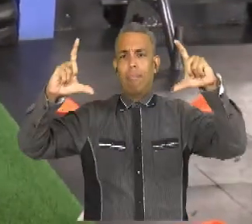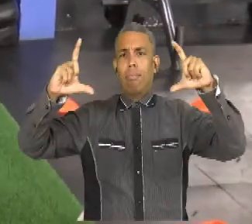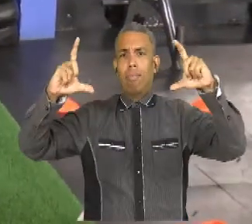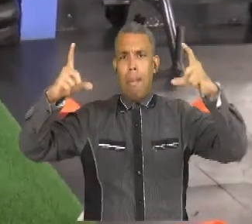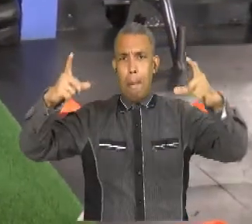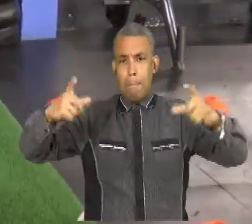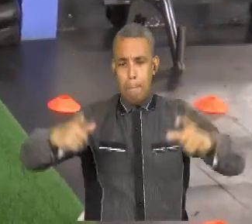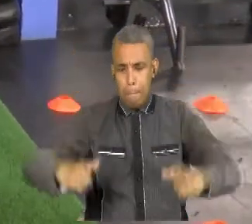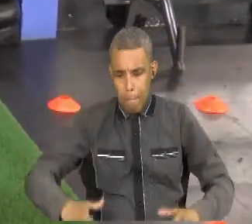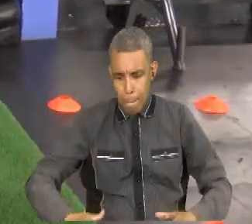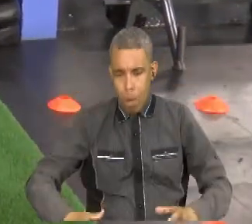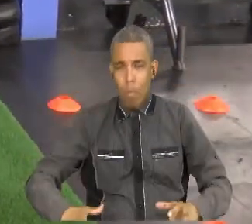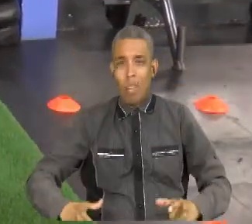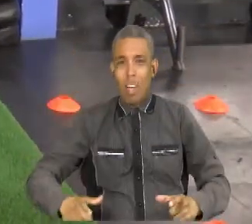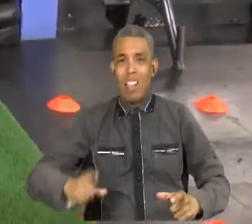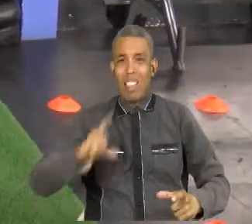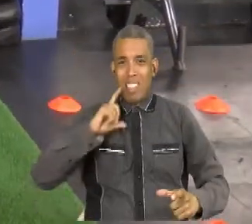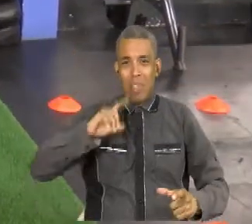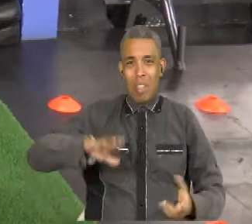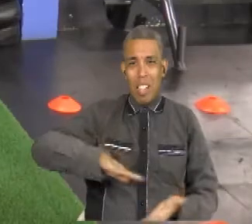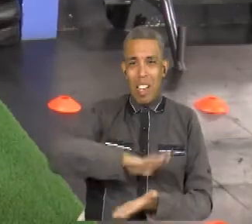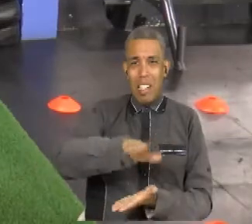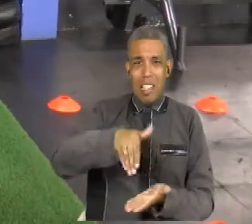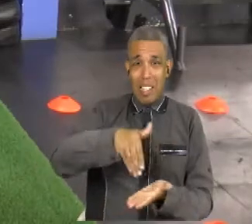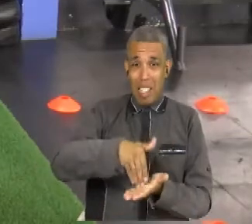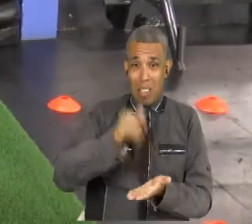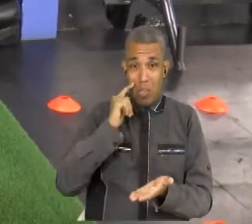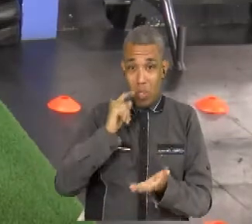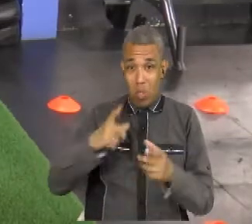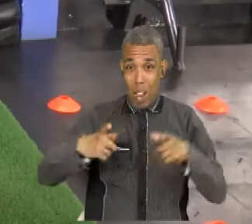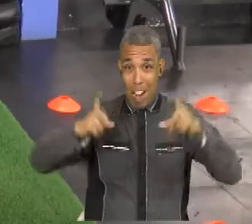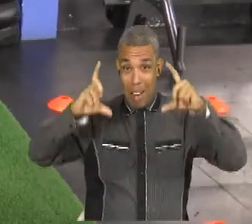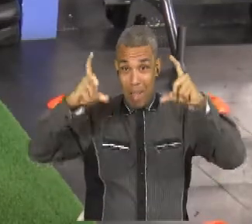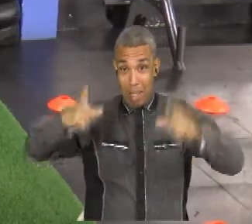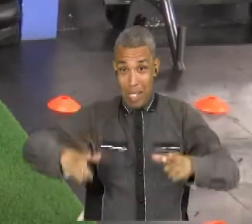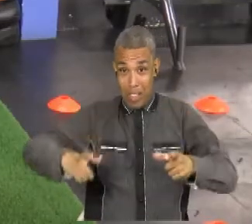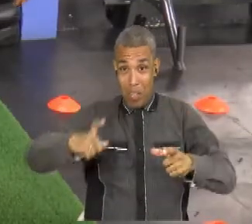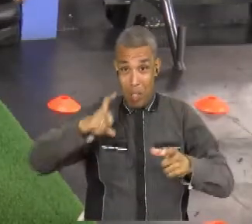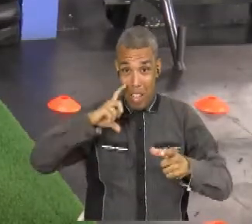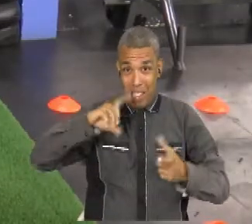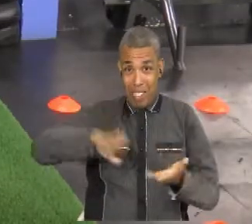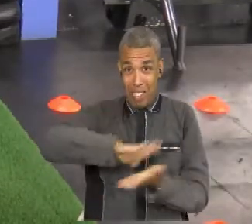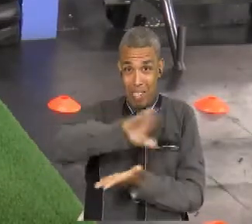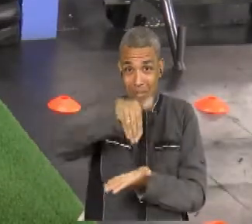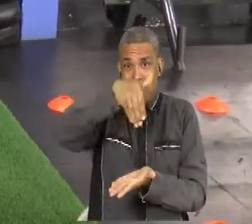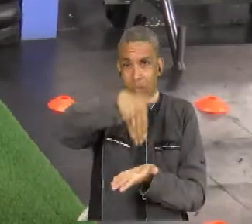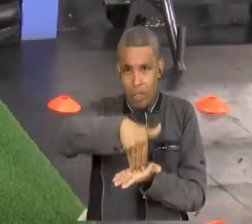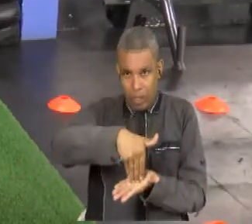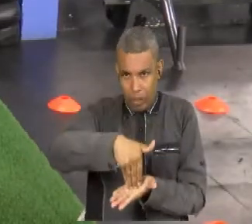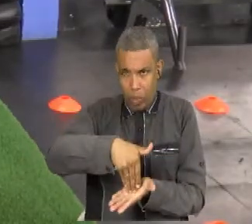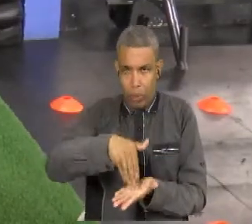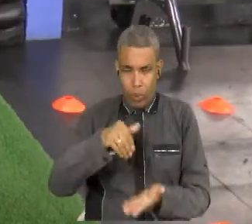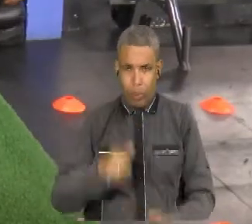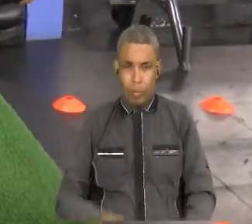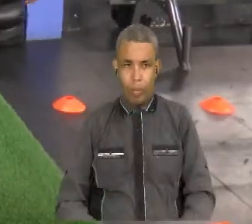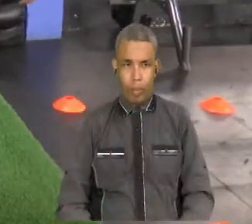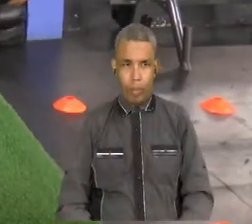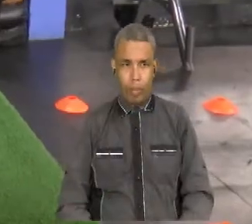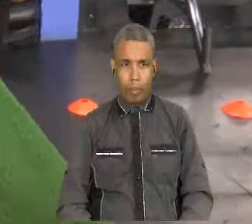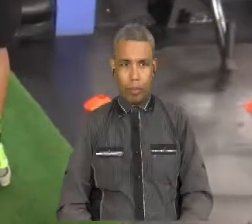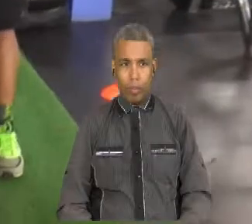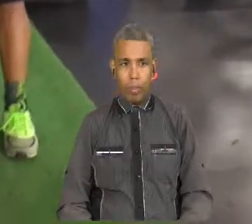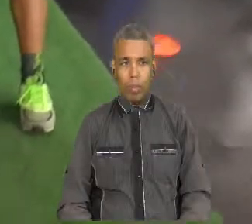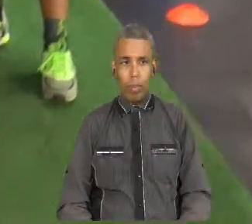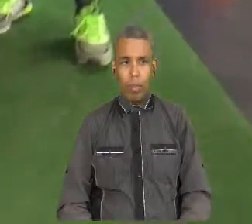abrir y cerrar los pies en el movimiento. Abro, abro los pies y cierro. Y ya sigo haciendo el skipping más rápido, ¿vale? Vamos